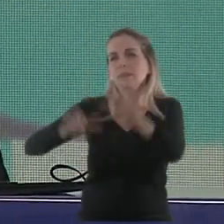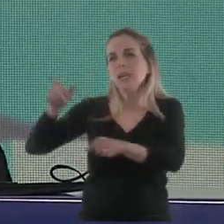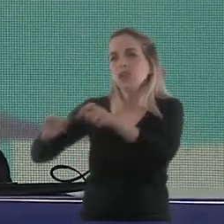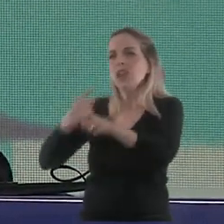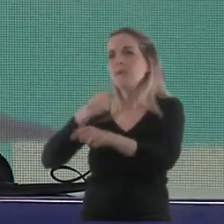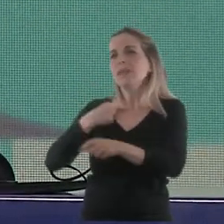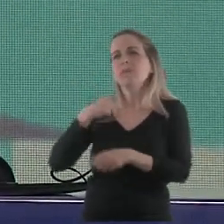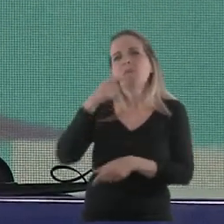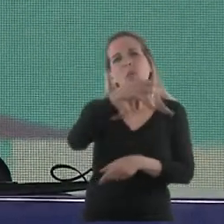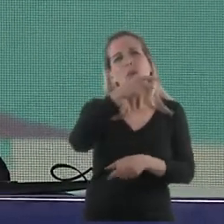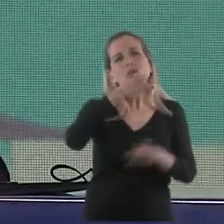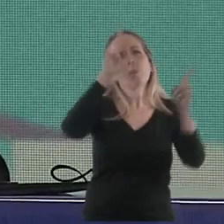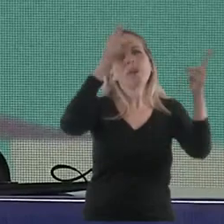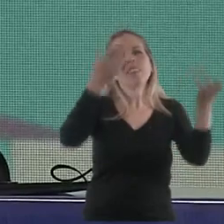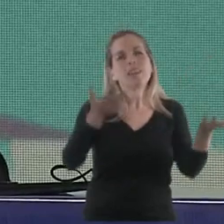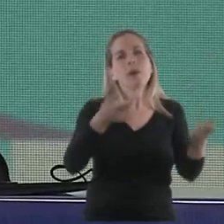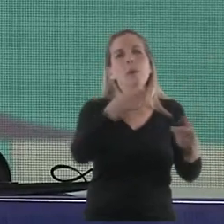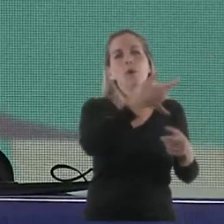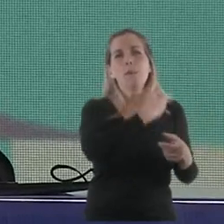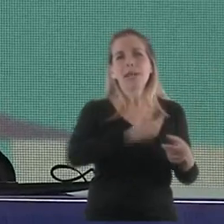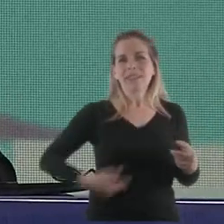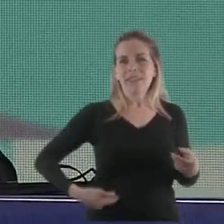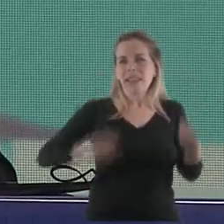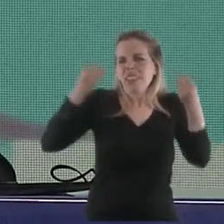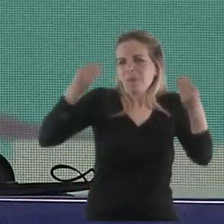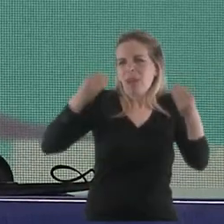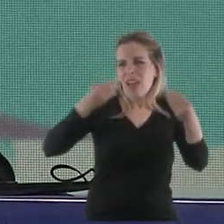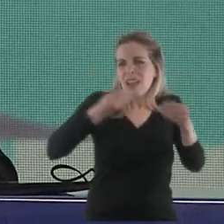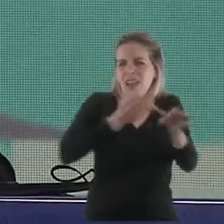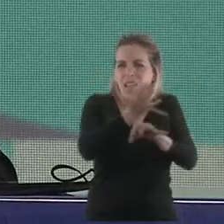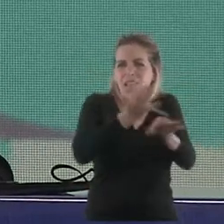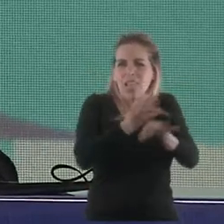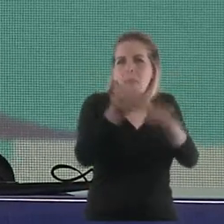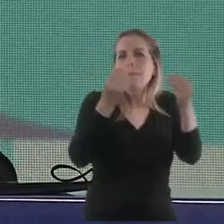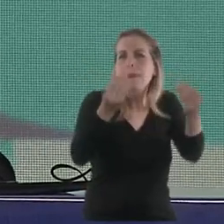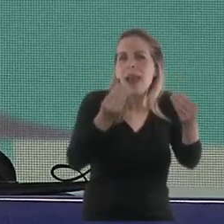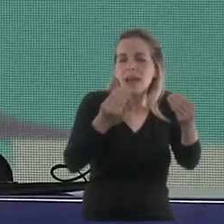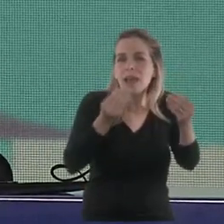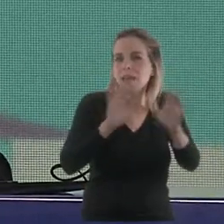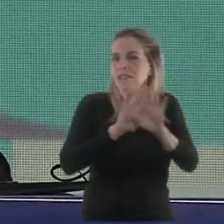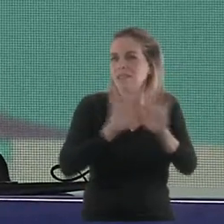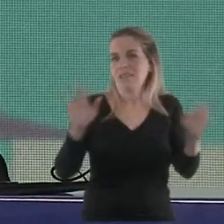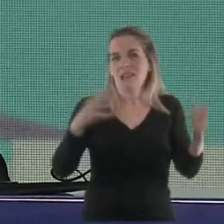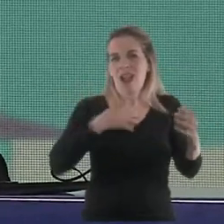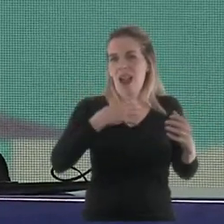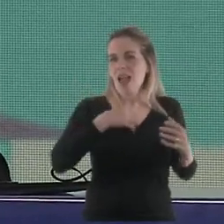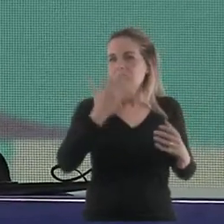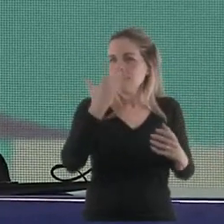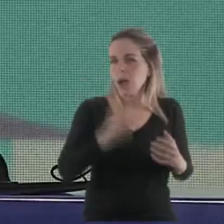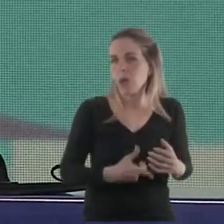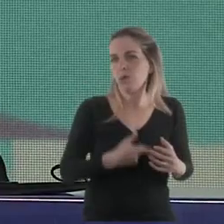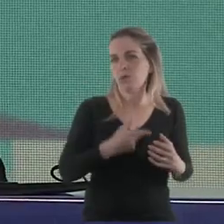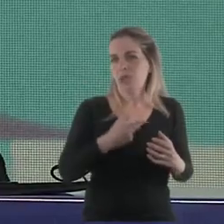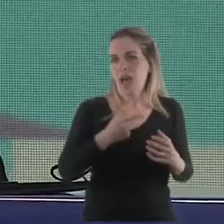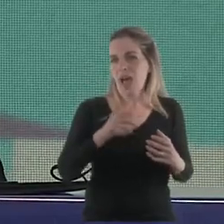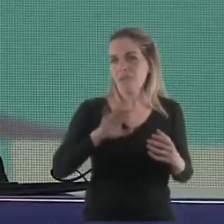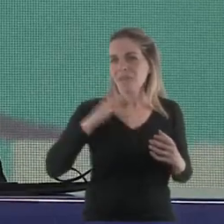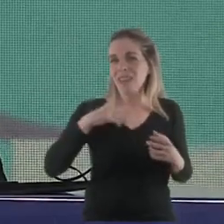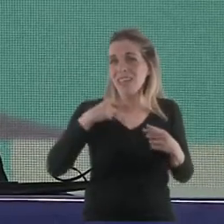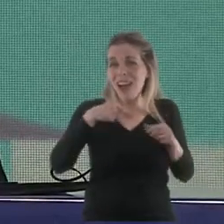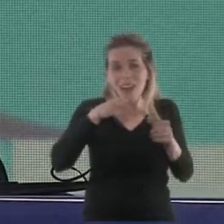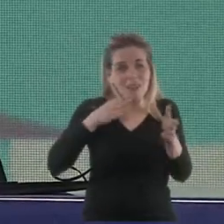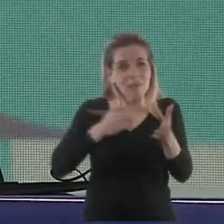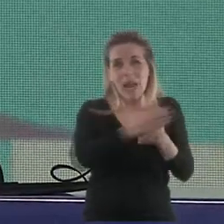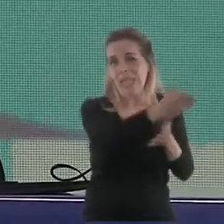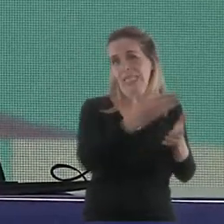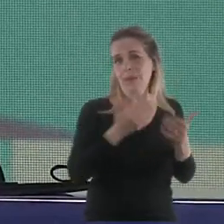presidente, ¿cómo seguís dando clases? No me van a alcanzar los días de mi vida para